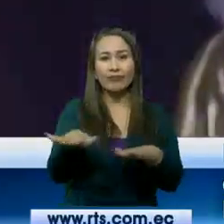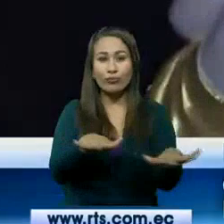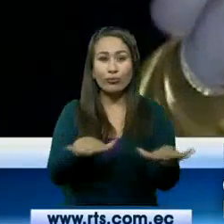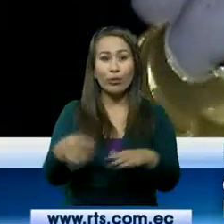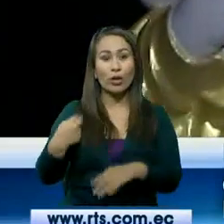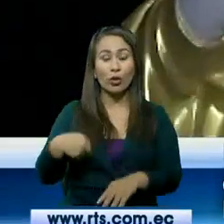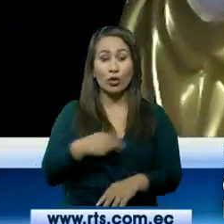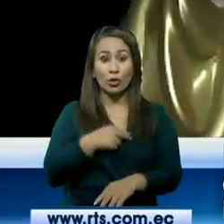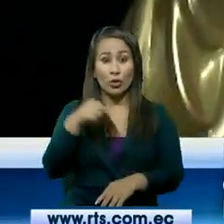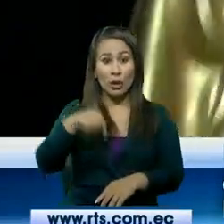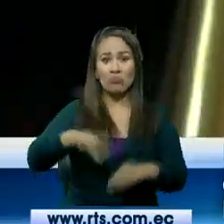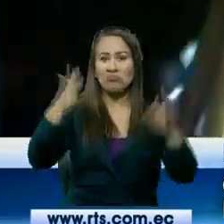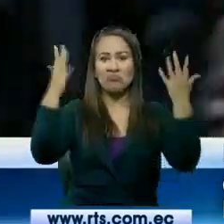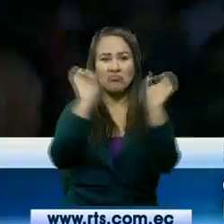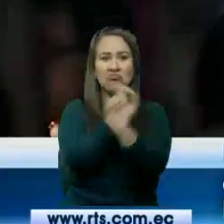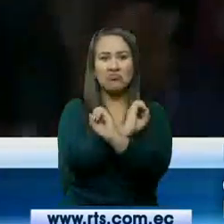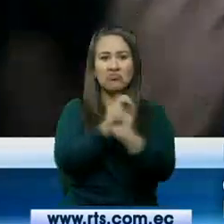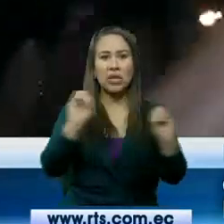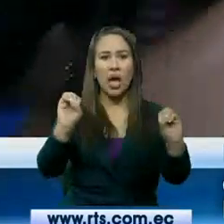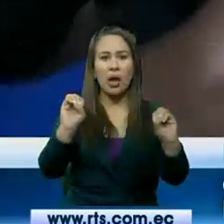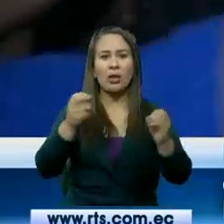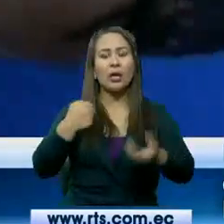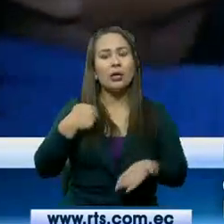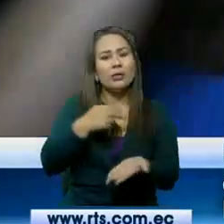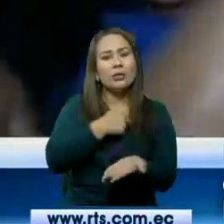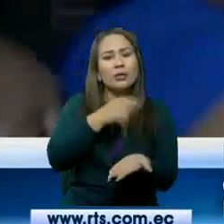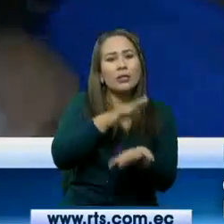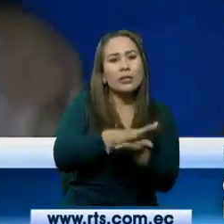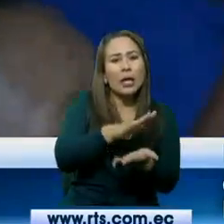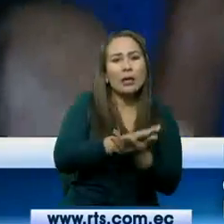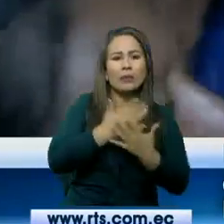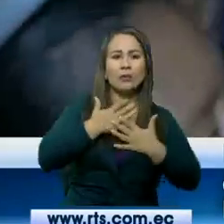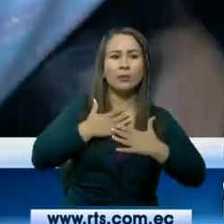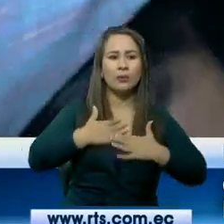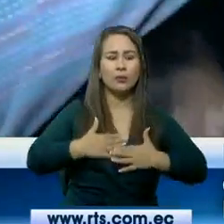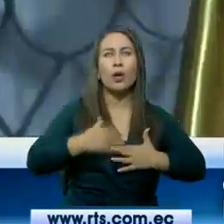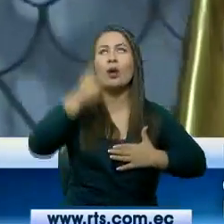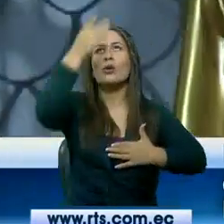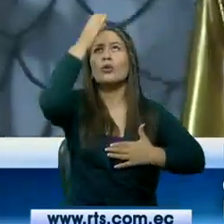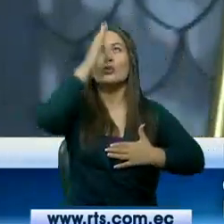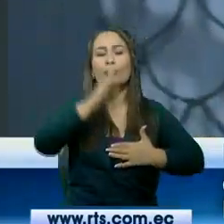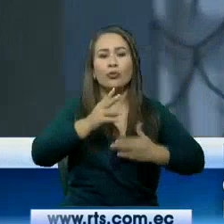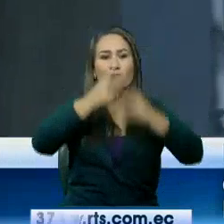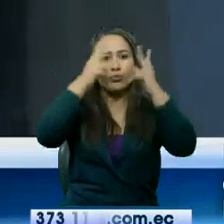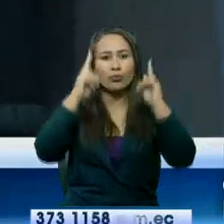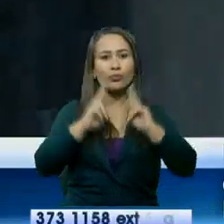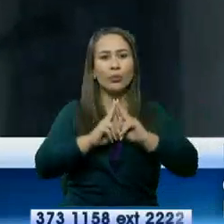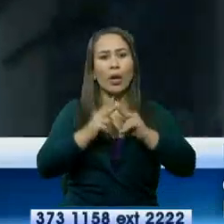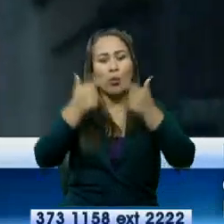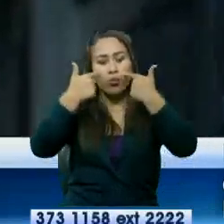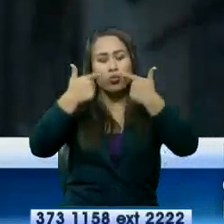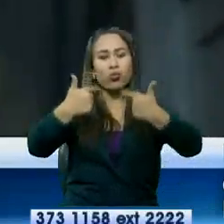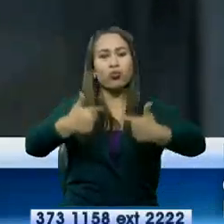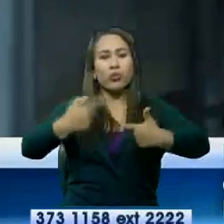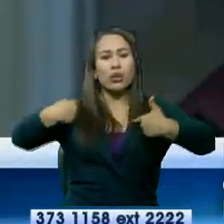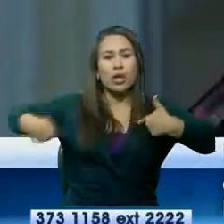aquí cosas para lamentar. Es una bendición de la vida aquí.